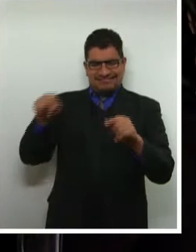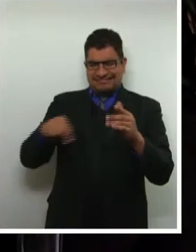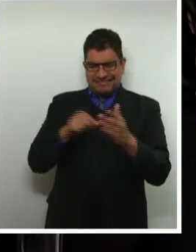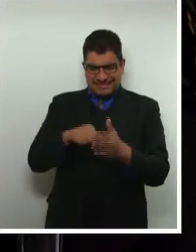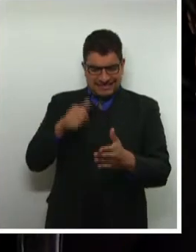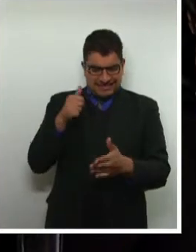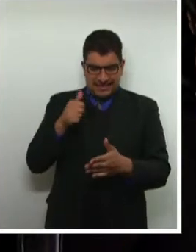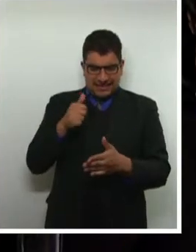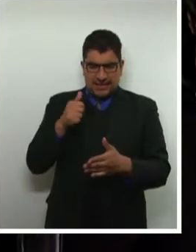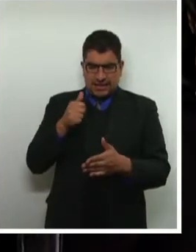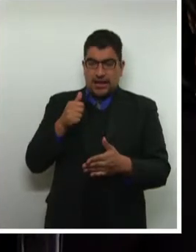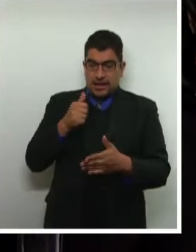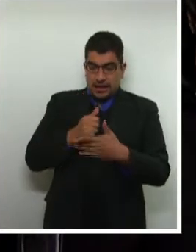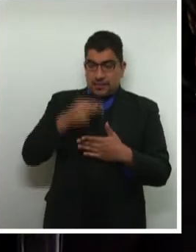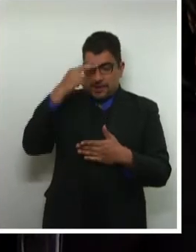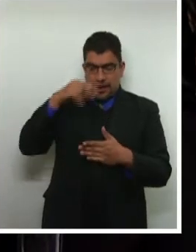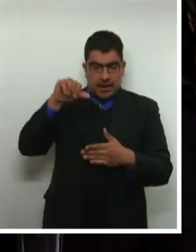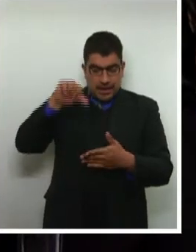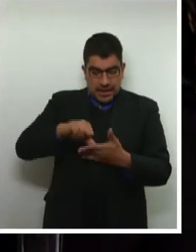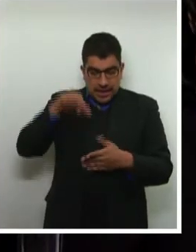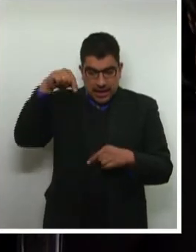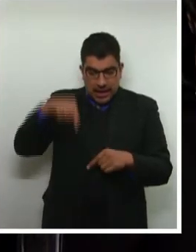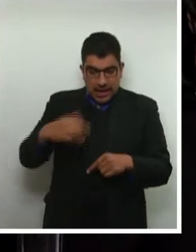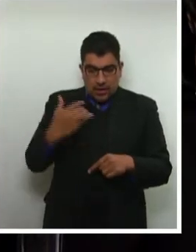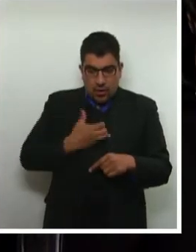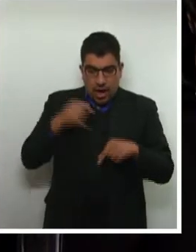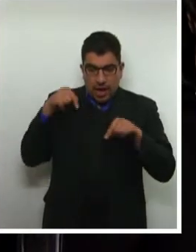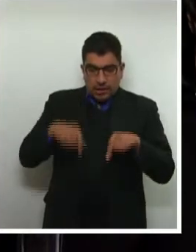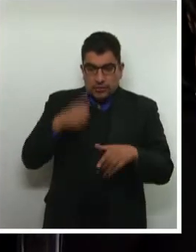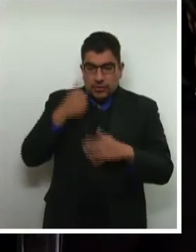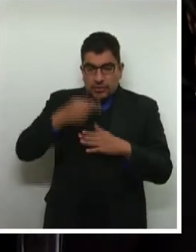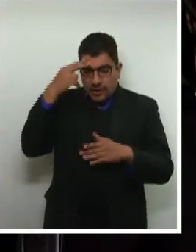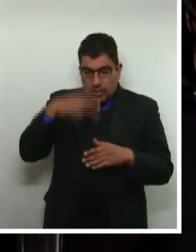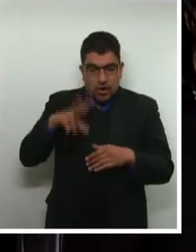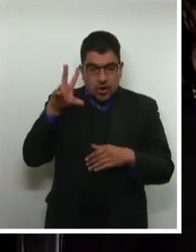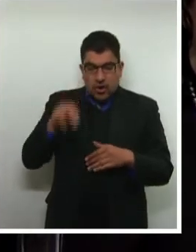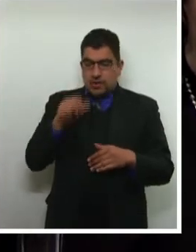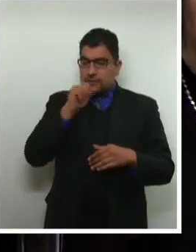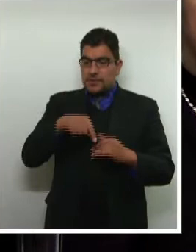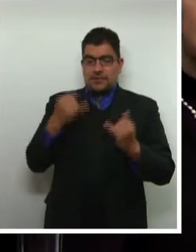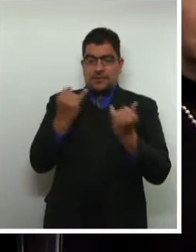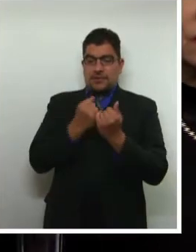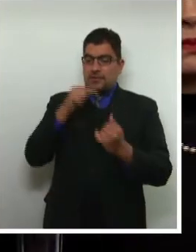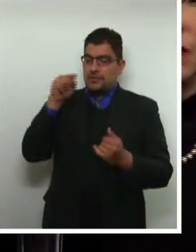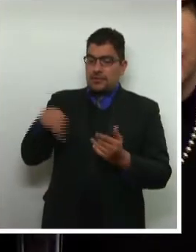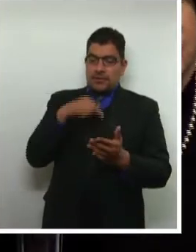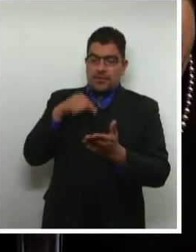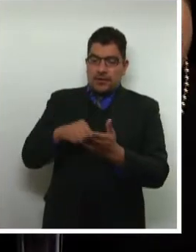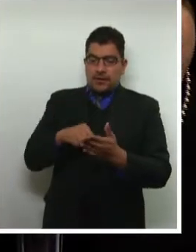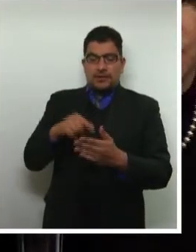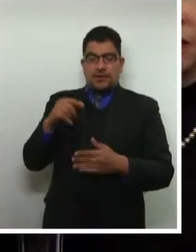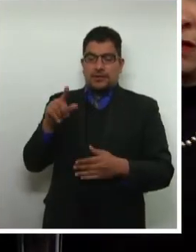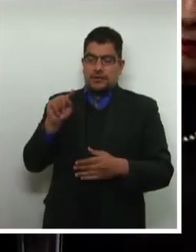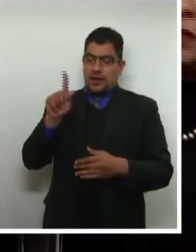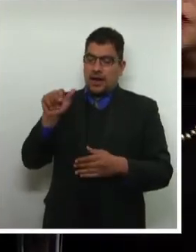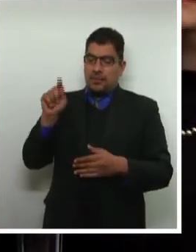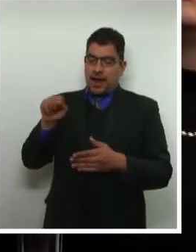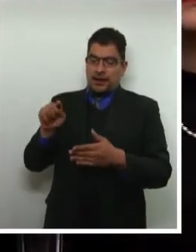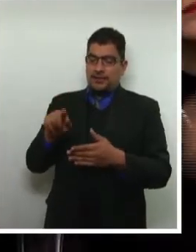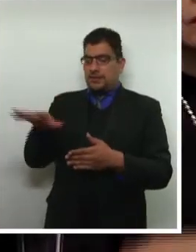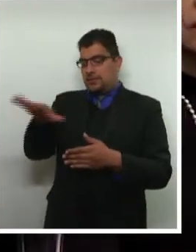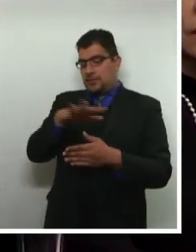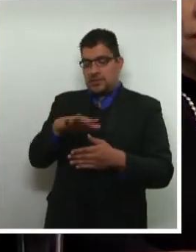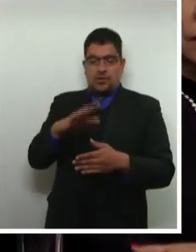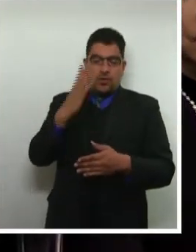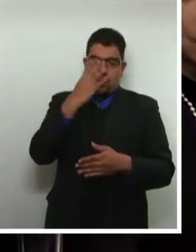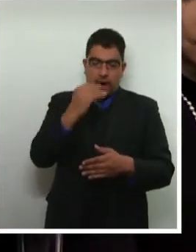no solamente el centro histórico de la Ciudad de México, está el centro histórico de Tlalpan, de Coyoacán,